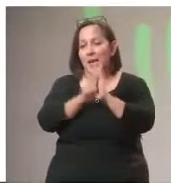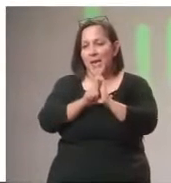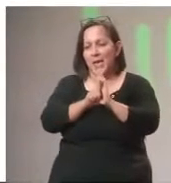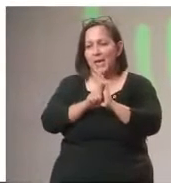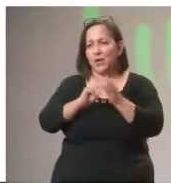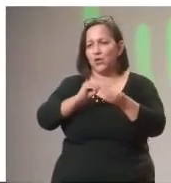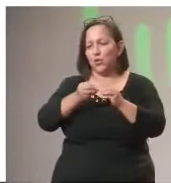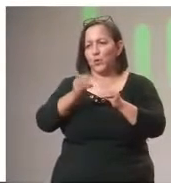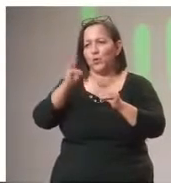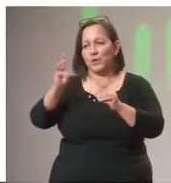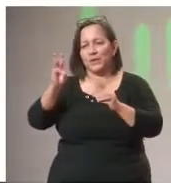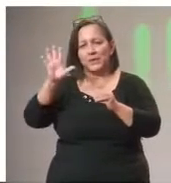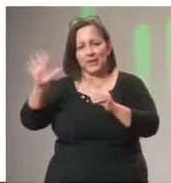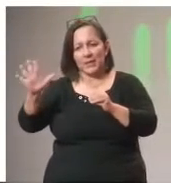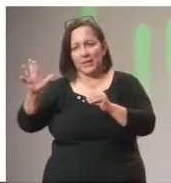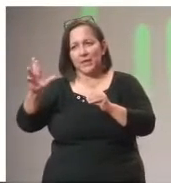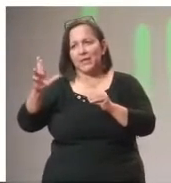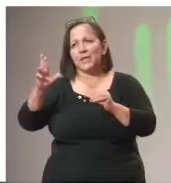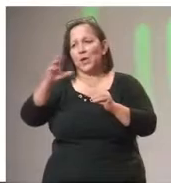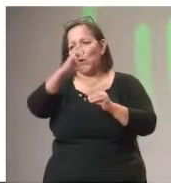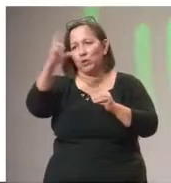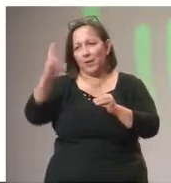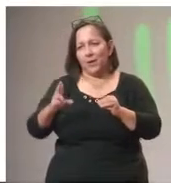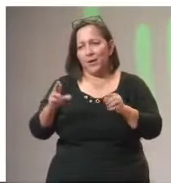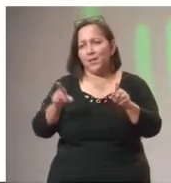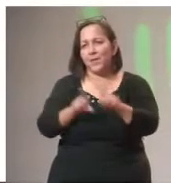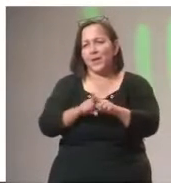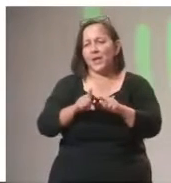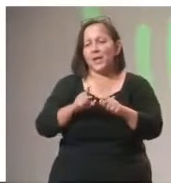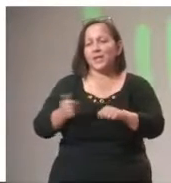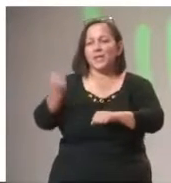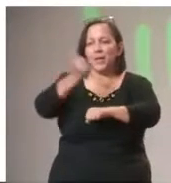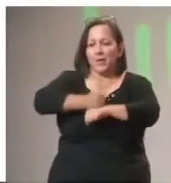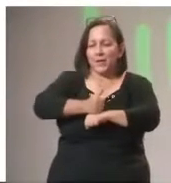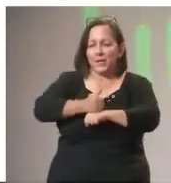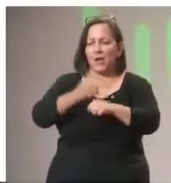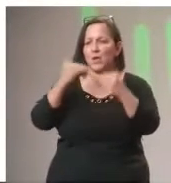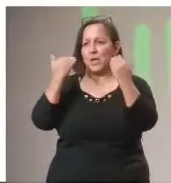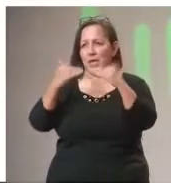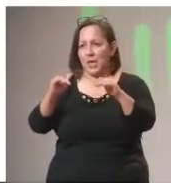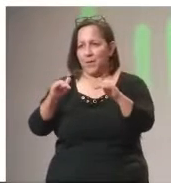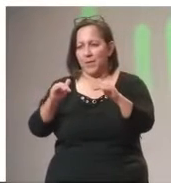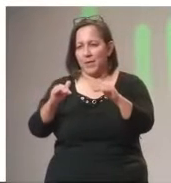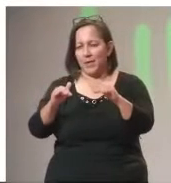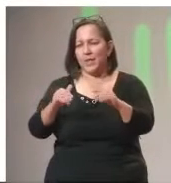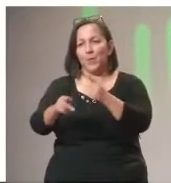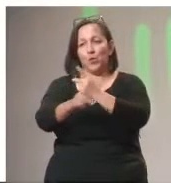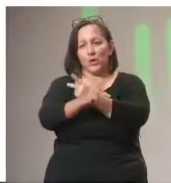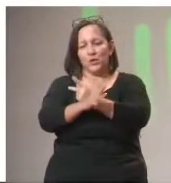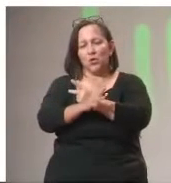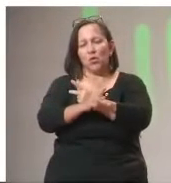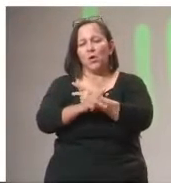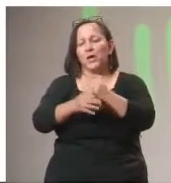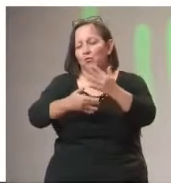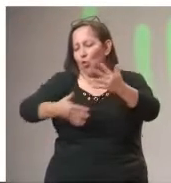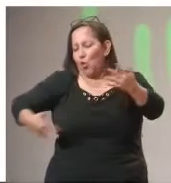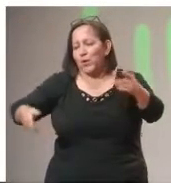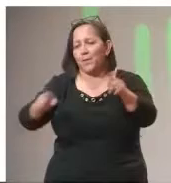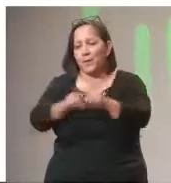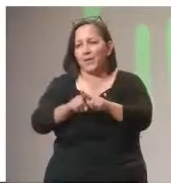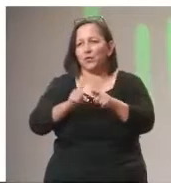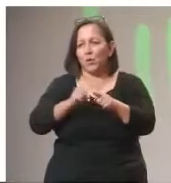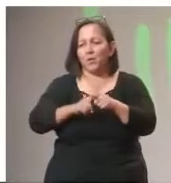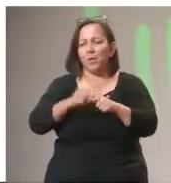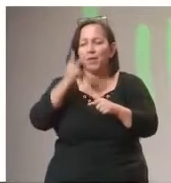número 65 de la República de Costa Rica, que establece ciertos límites de protección, etcétera, pero vamos a movernos desde esa